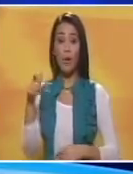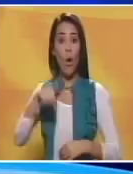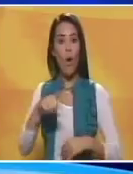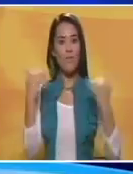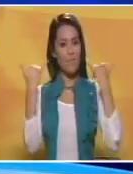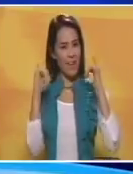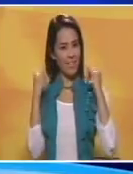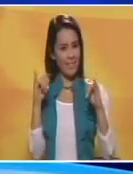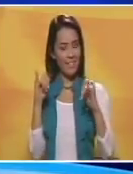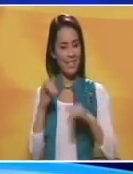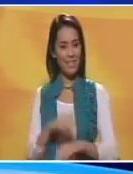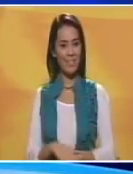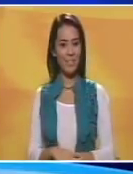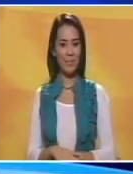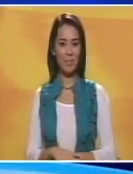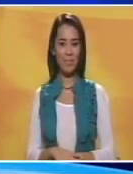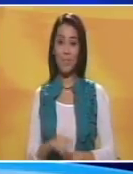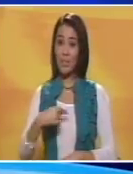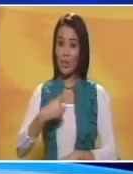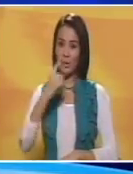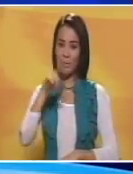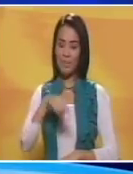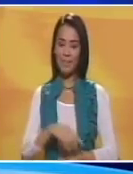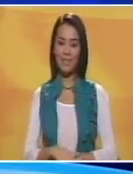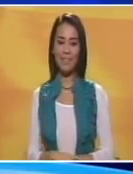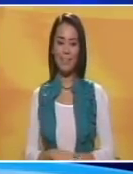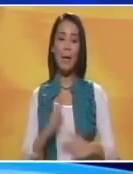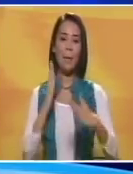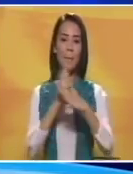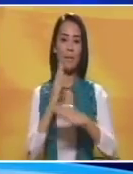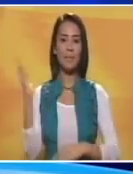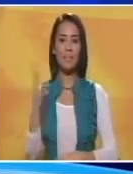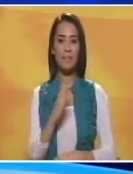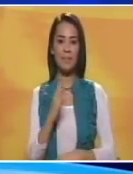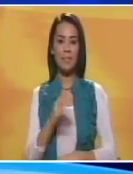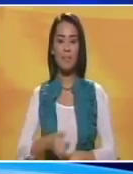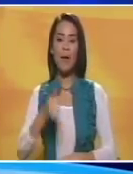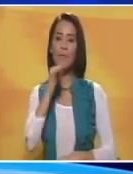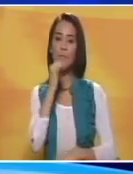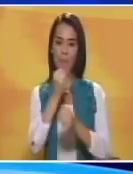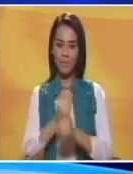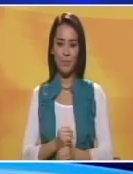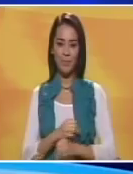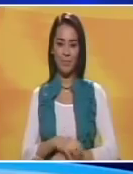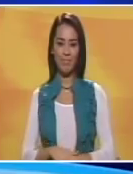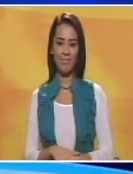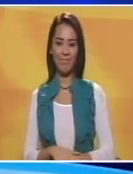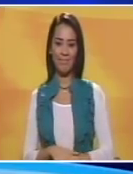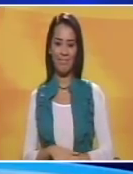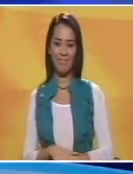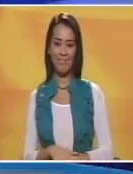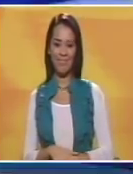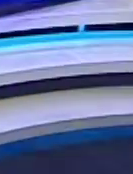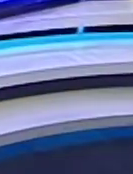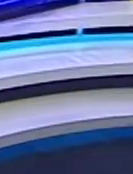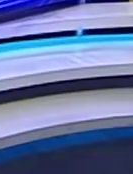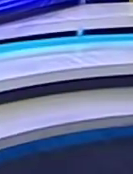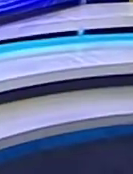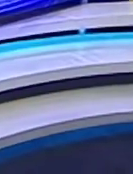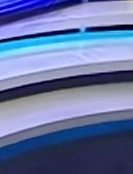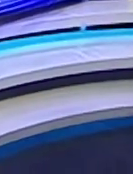yo también. No es para menos. Hacemos una breve pausa. Al regreso venimos con más información.